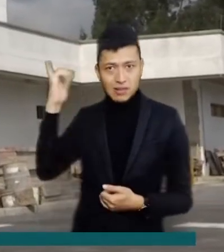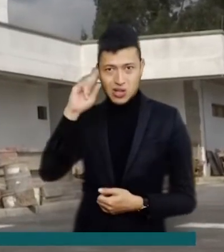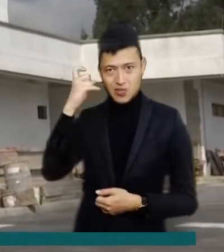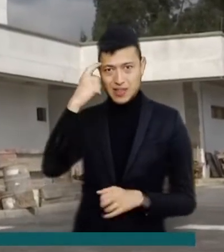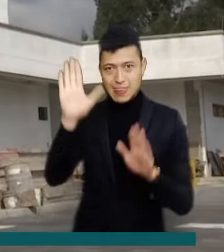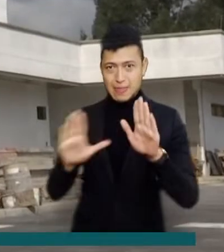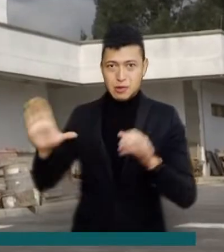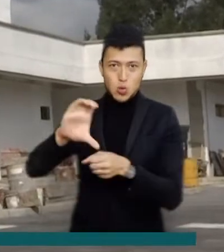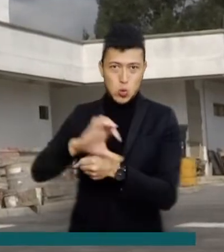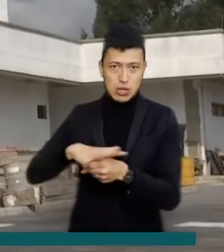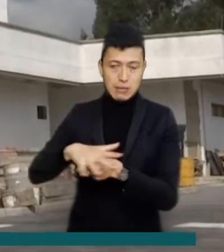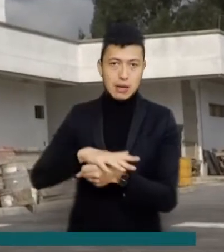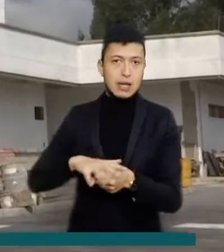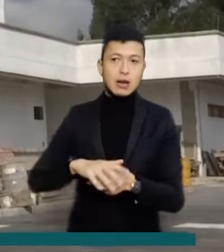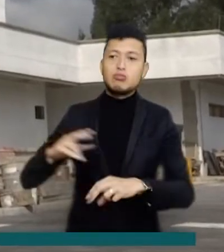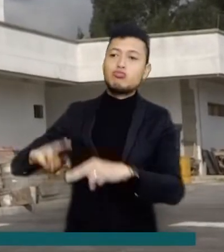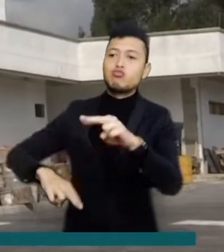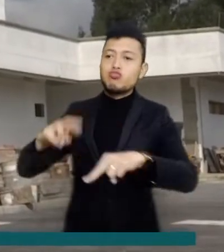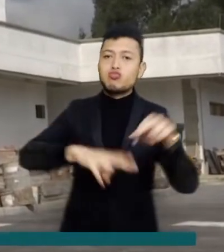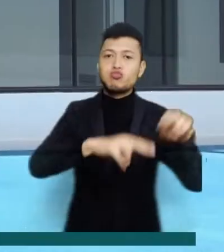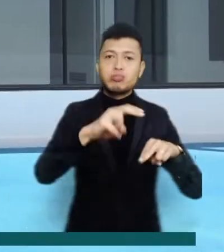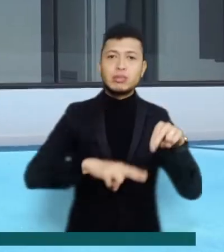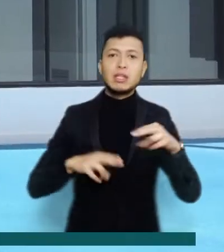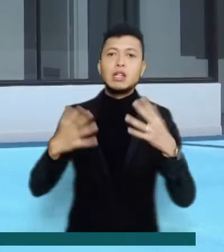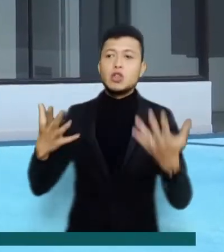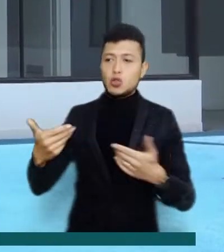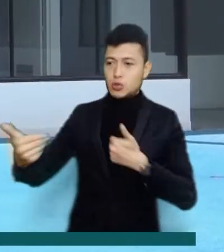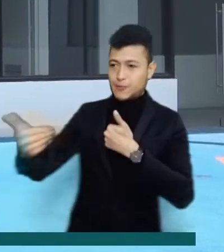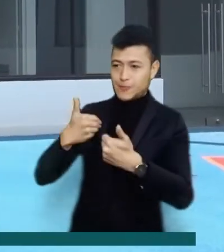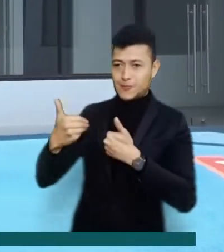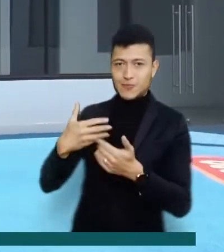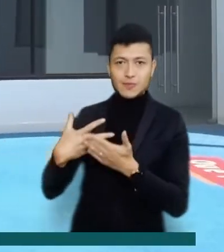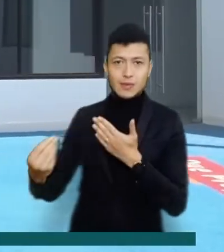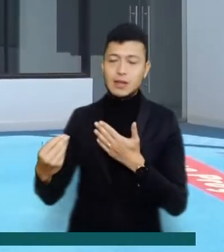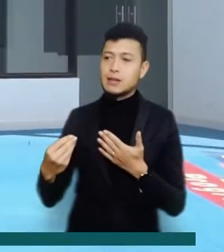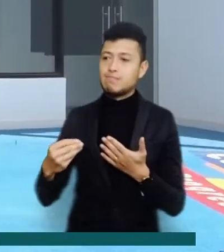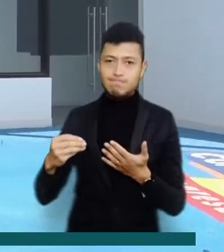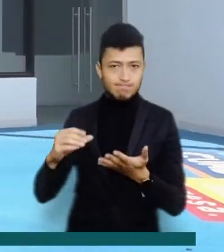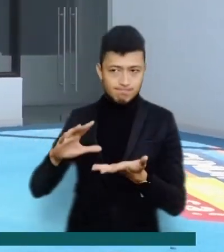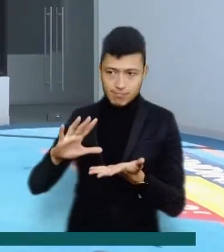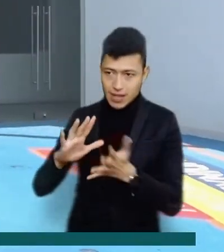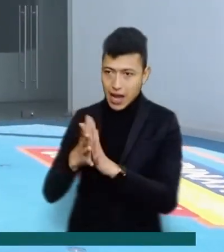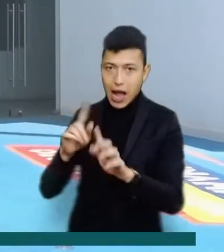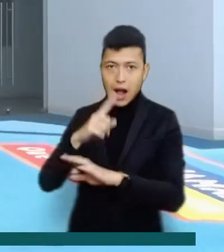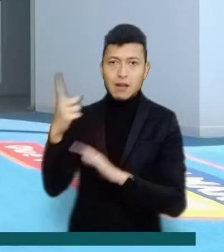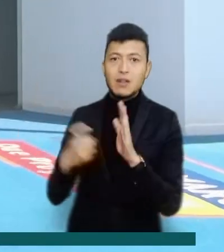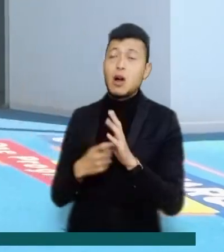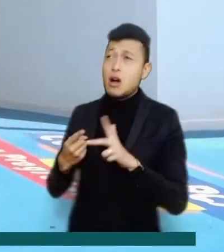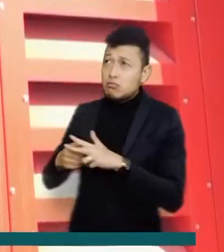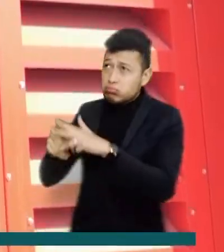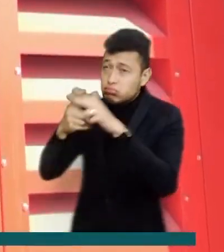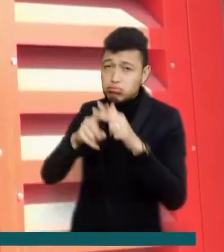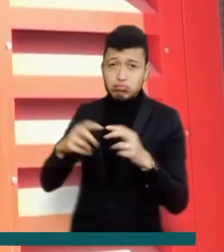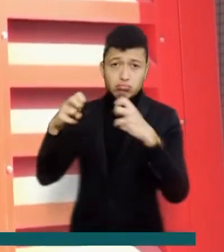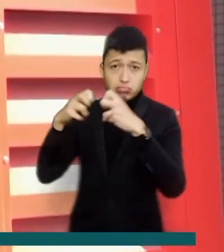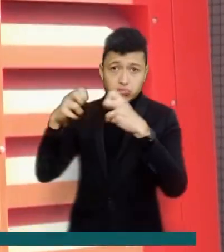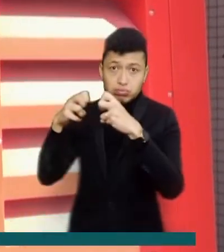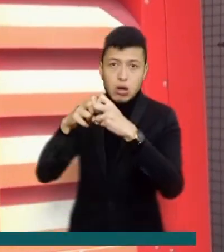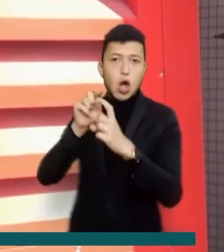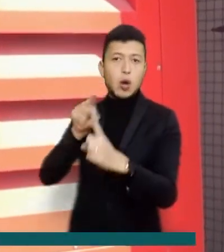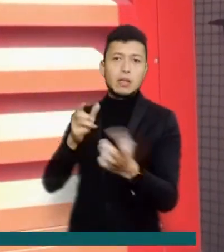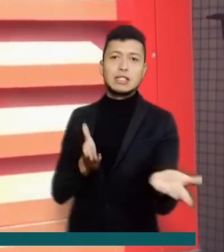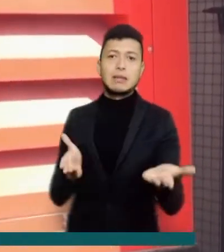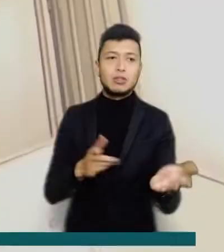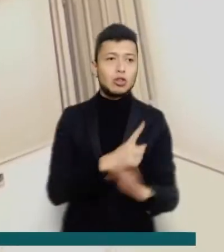gobernación de Cundinamarca, ya se terminaron las obras en el área de consulta externa y se están realizando los trámites de electrificación para poner al